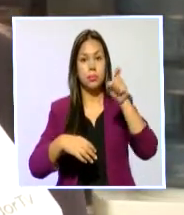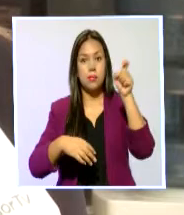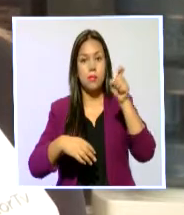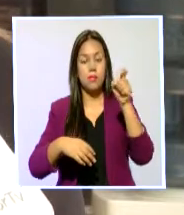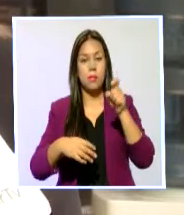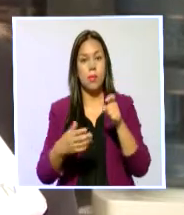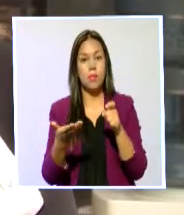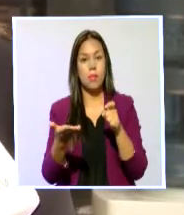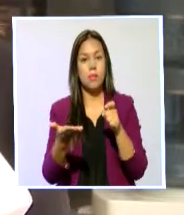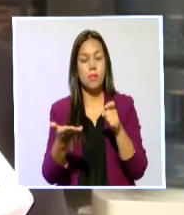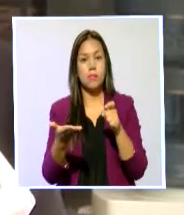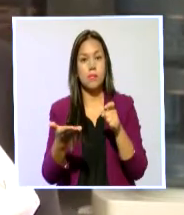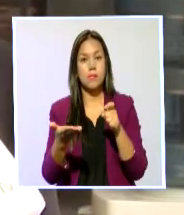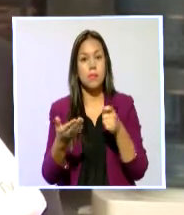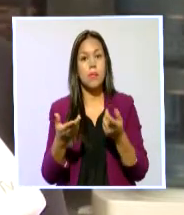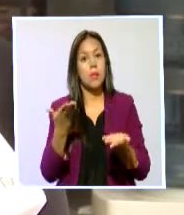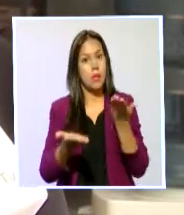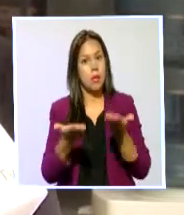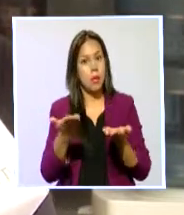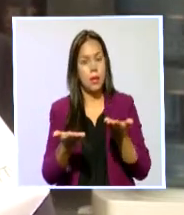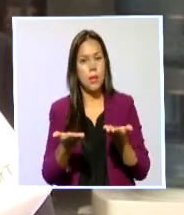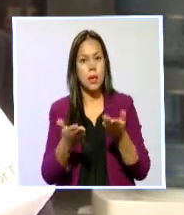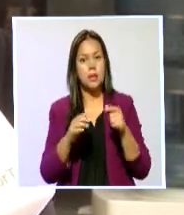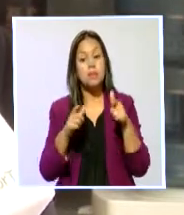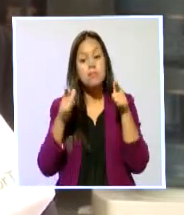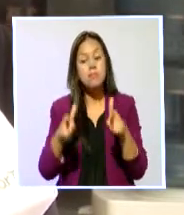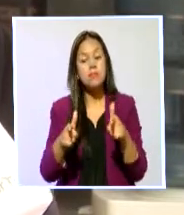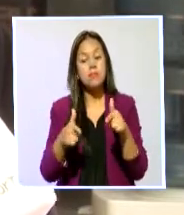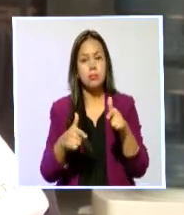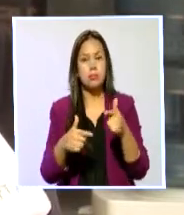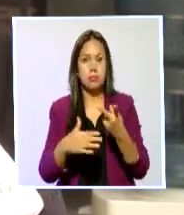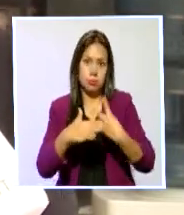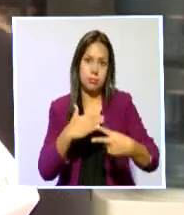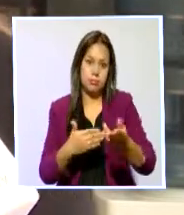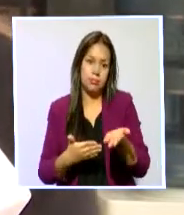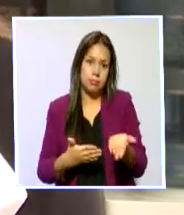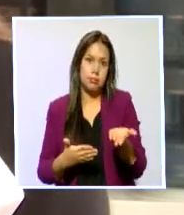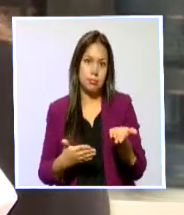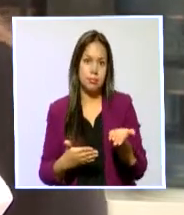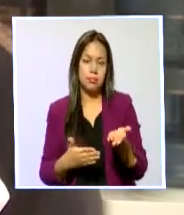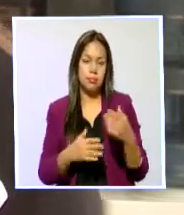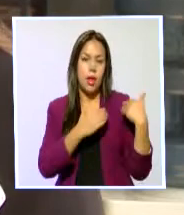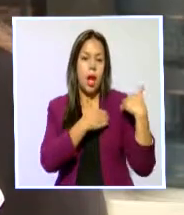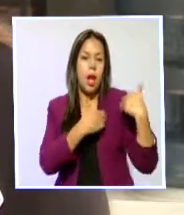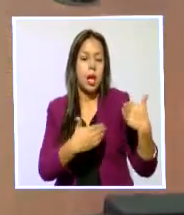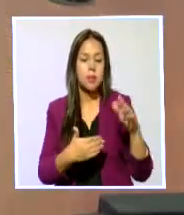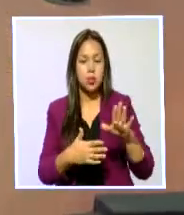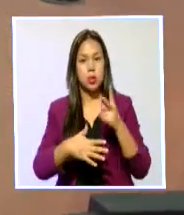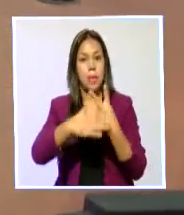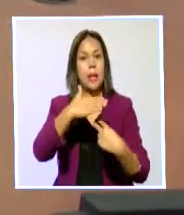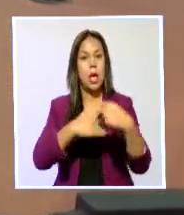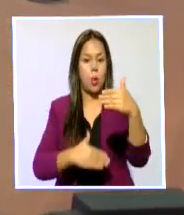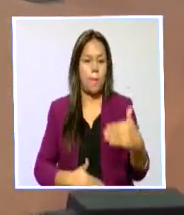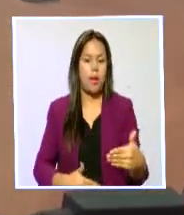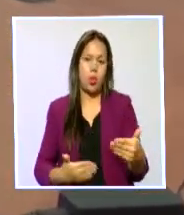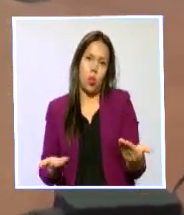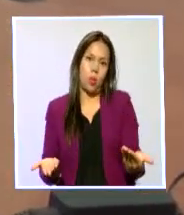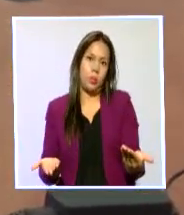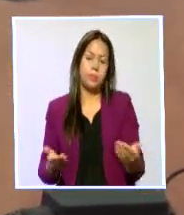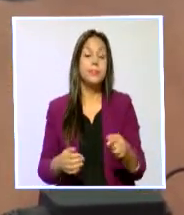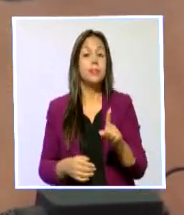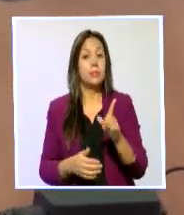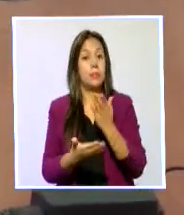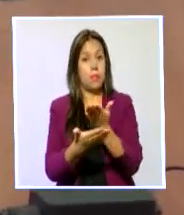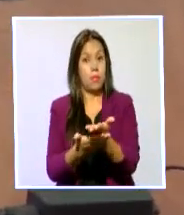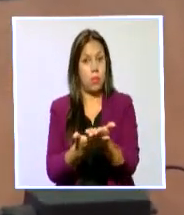para que tenga la tenencia, valga la redundancia, para que esté a cargo del menor. Y que una de las